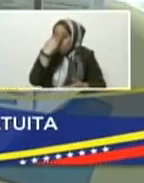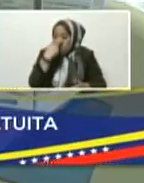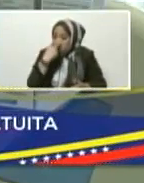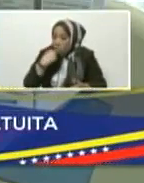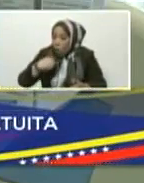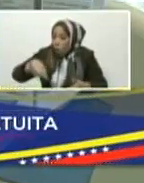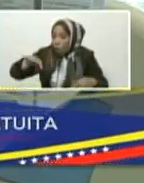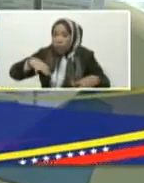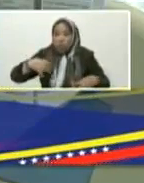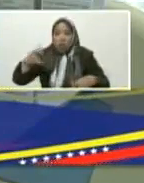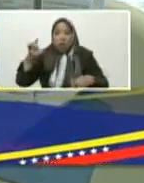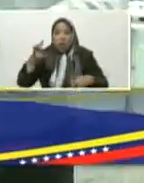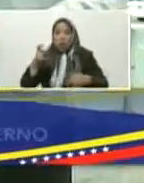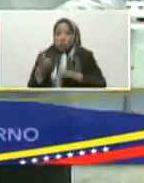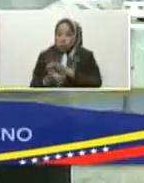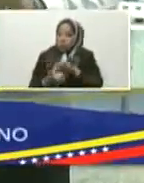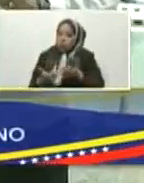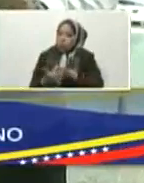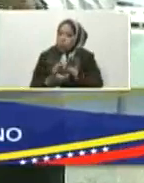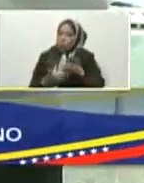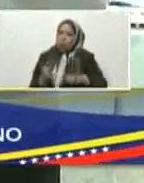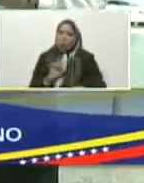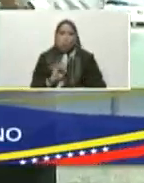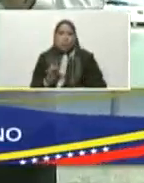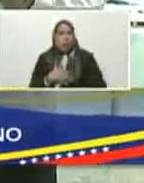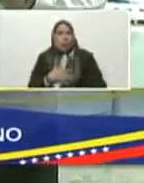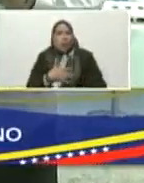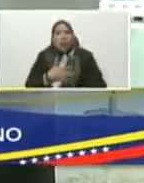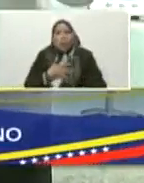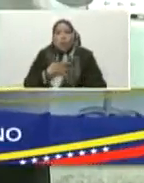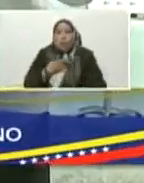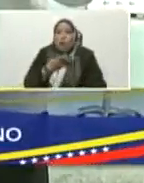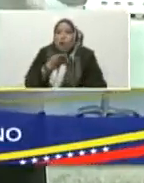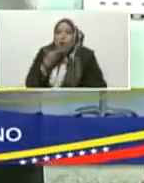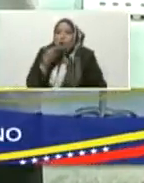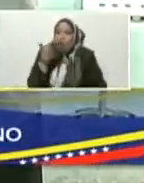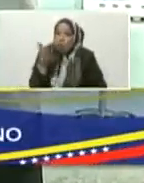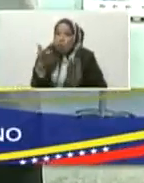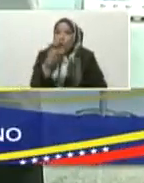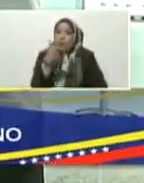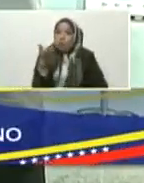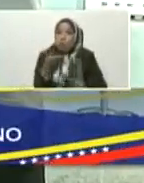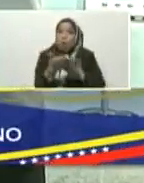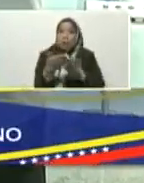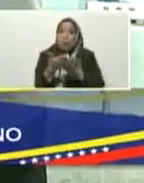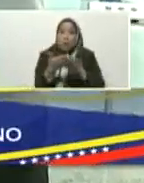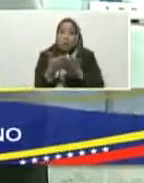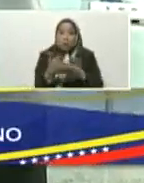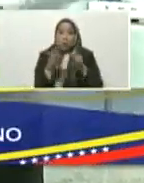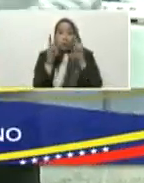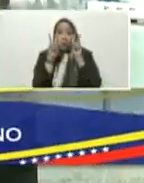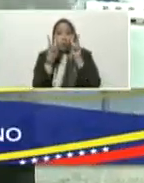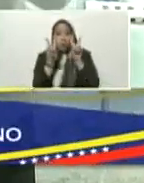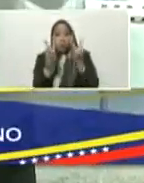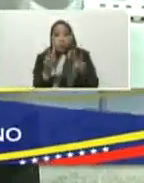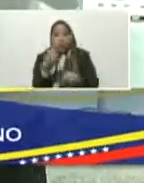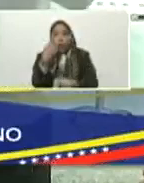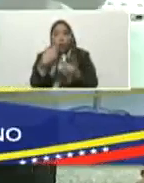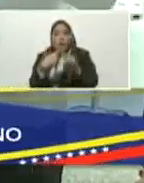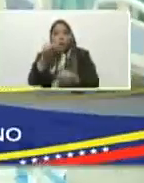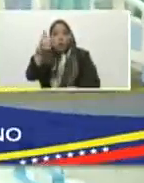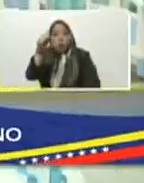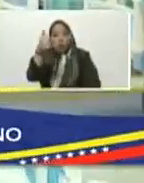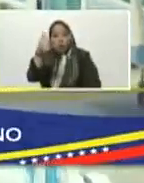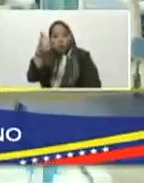no puede ser, eso tenemos que arreglarlo. Y eso lo estamos nosotros visualizando con el 1x10 de buen gobierno,